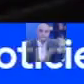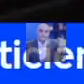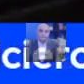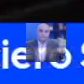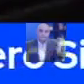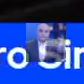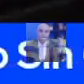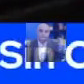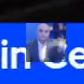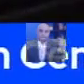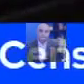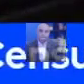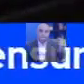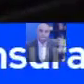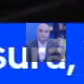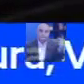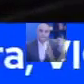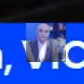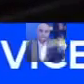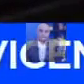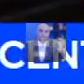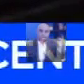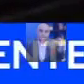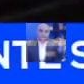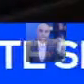último minuto. Sabemos que Juan González,